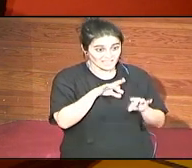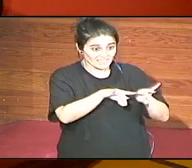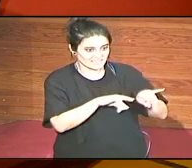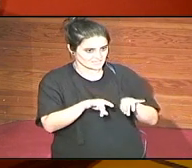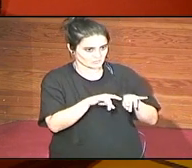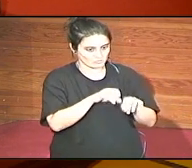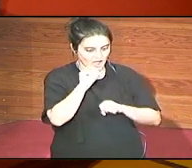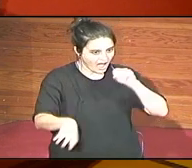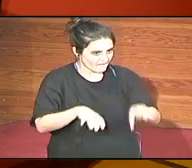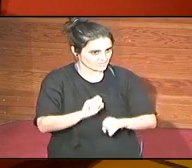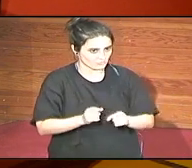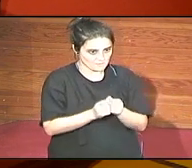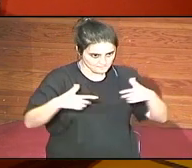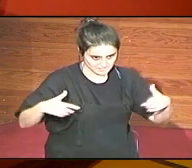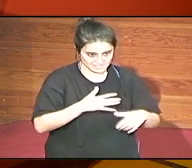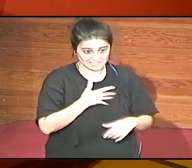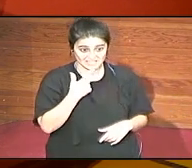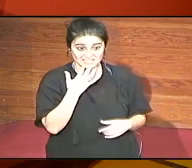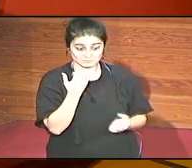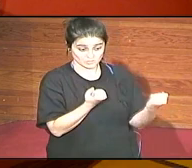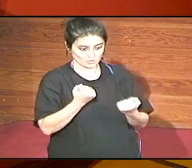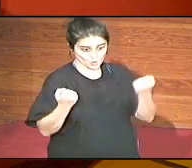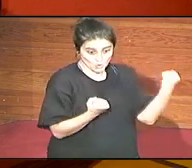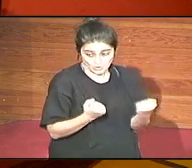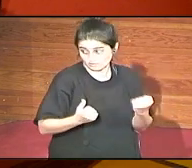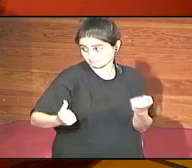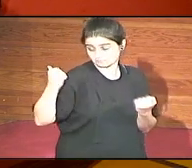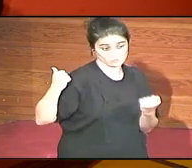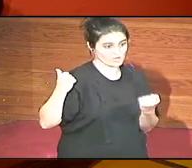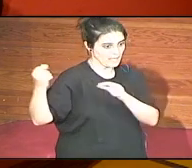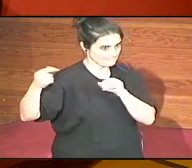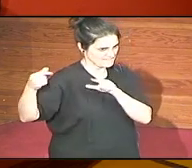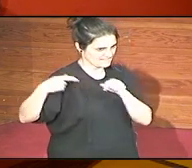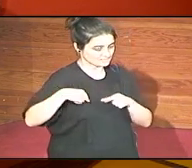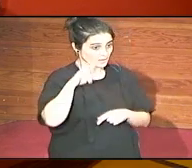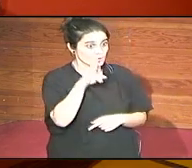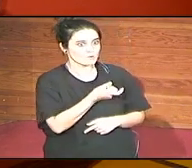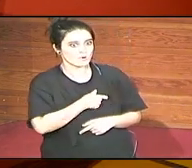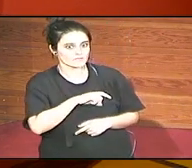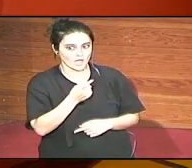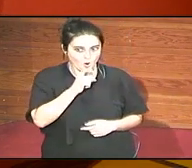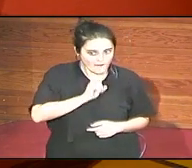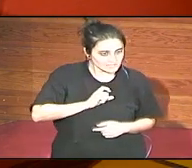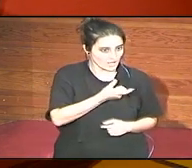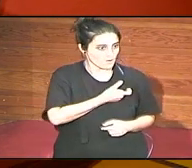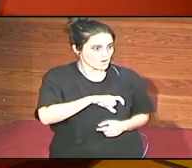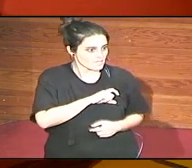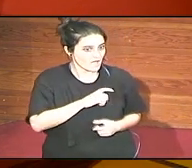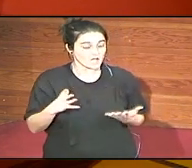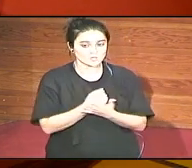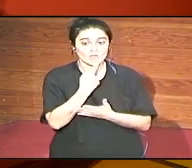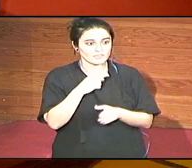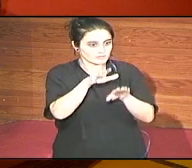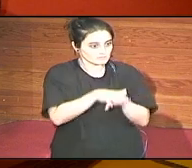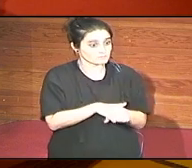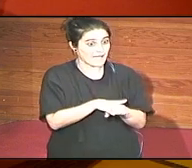cuando alguien estaba conduciendo un coche con migrantes y veía o le decían que había policía lo que hacía es decirles a todos que pararon